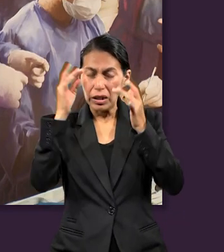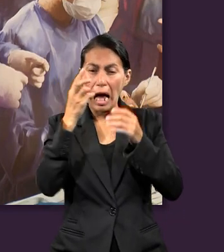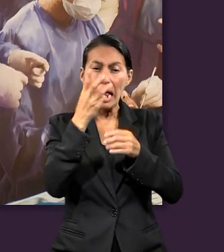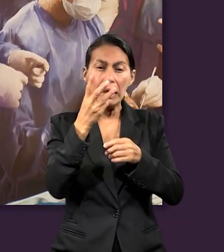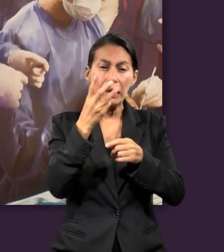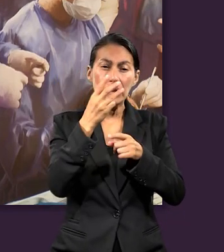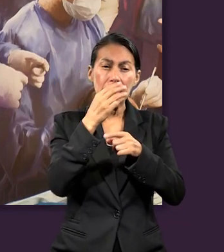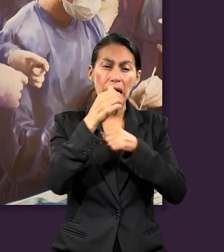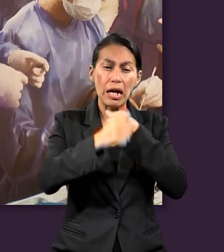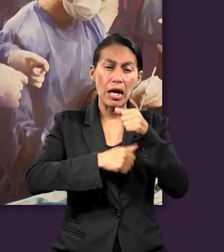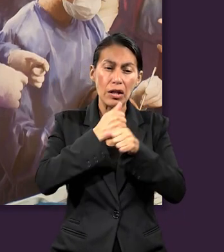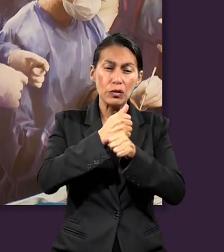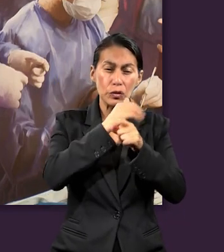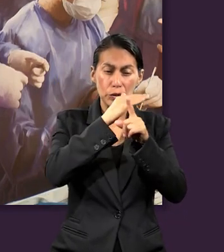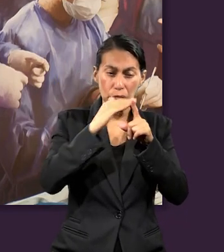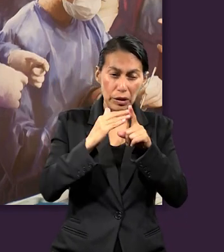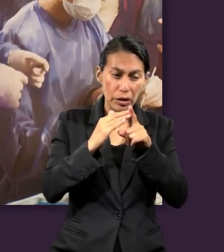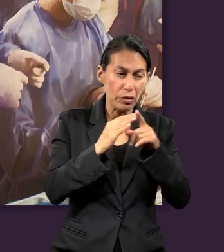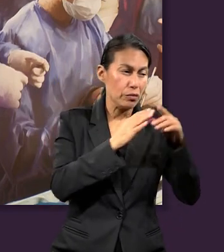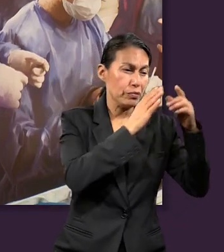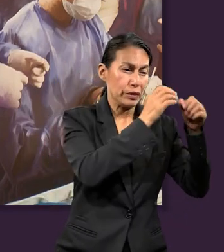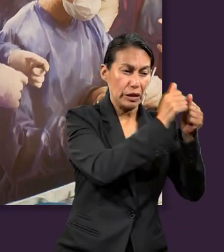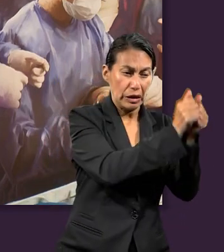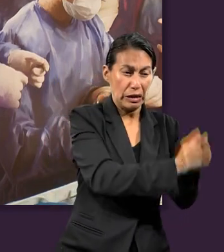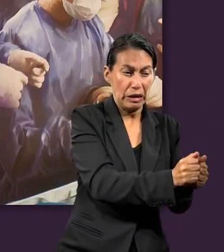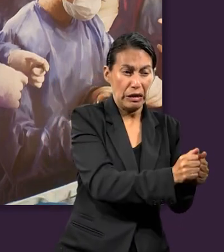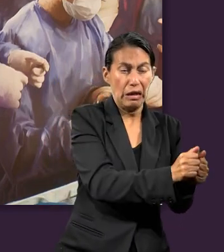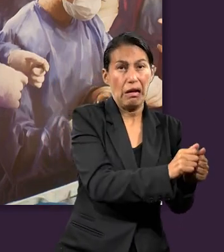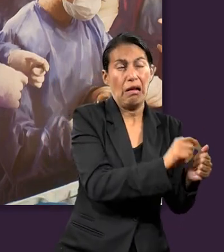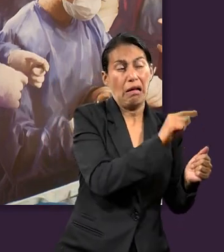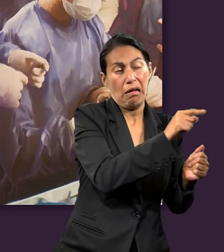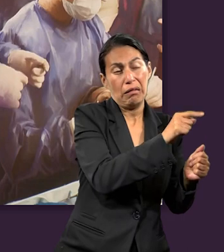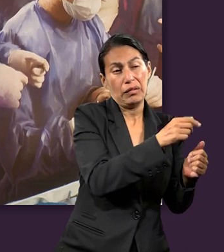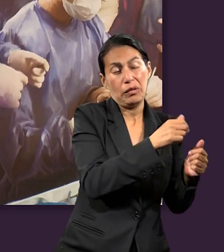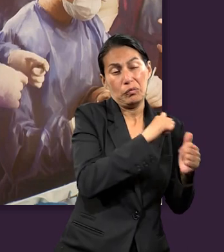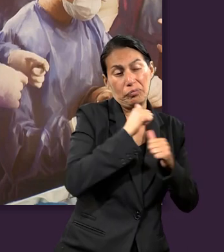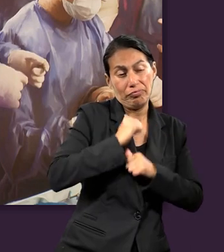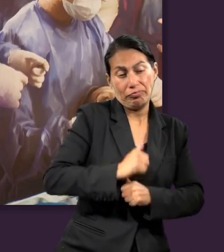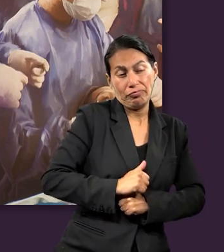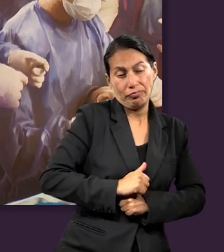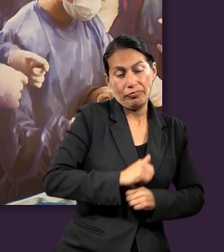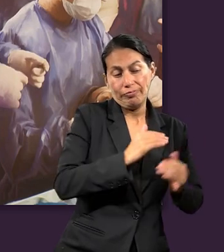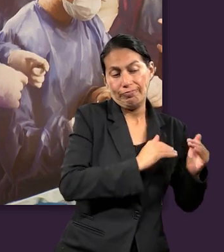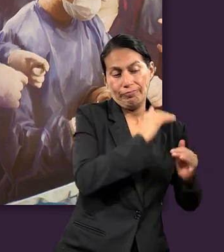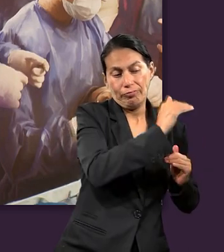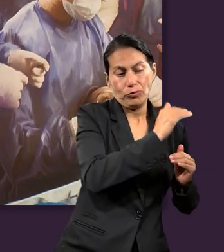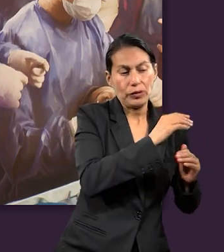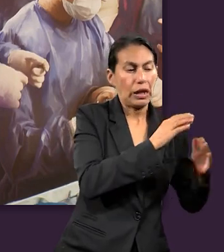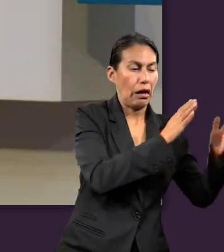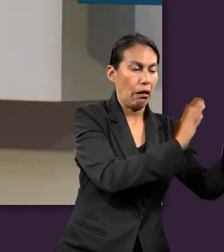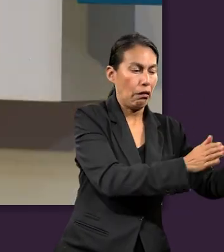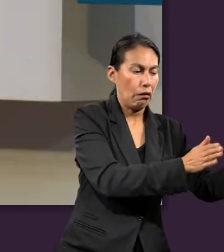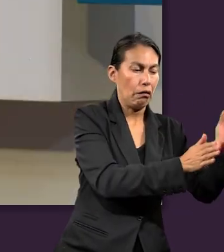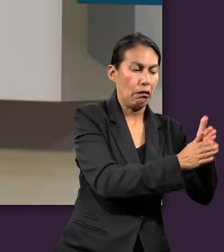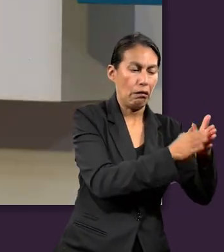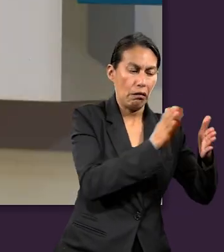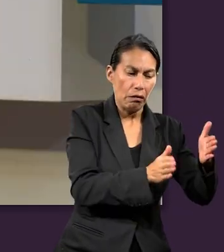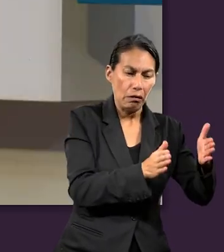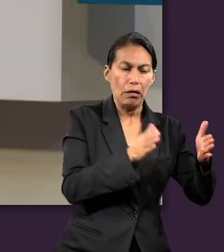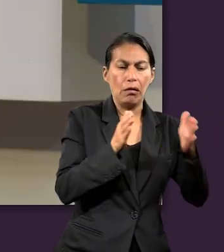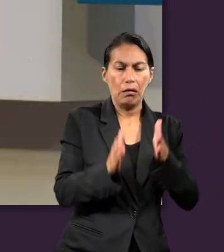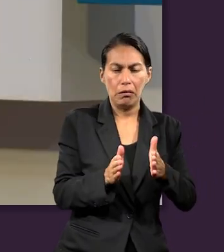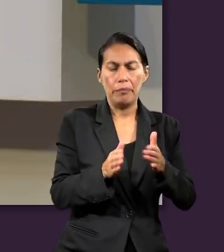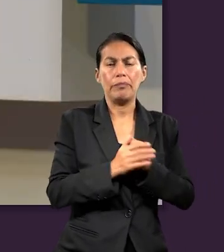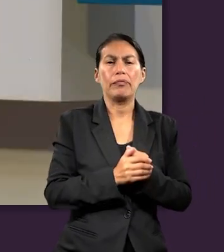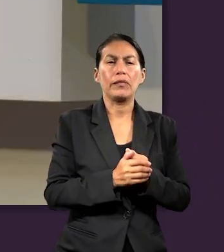y los santos quedarán Bajo su poder durante tres años y medio Qué es lo equivalente a las 42 tiempos y medio